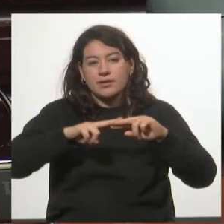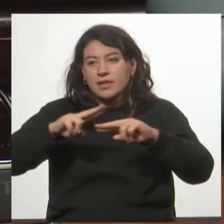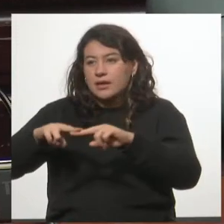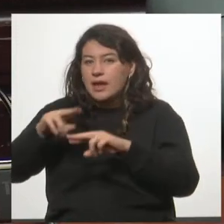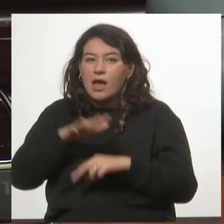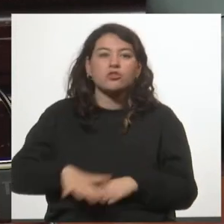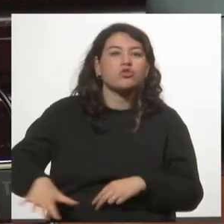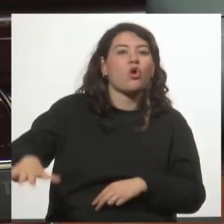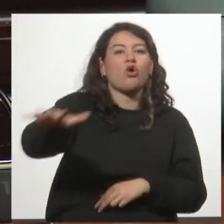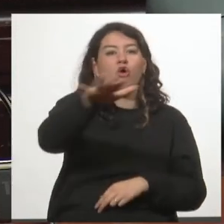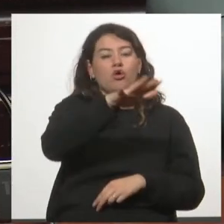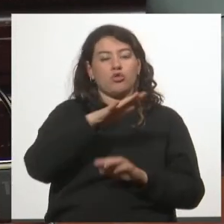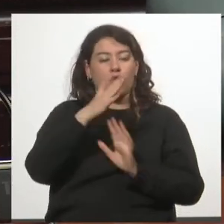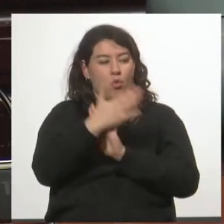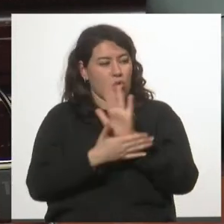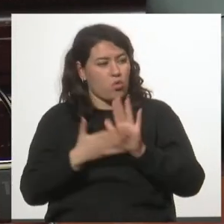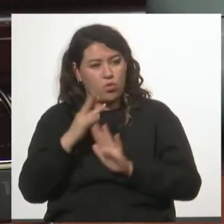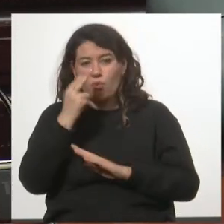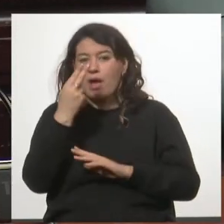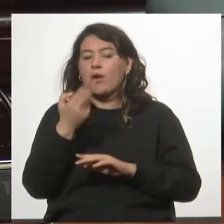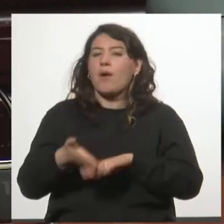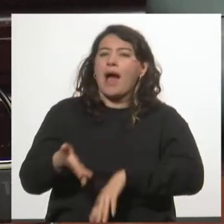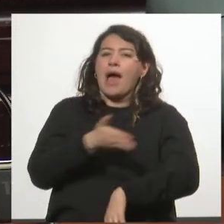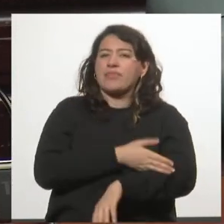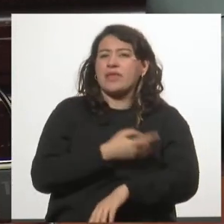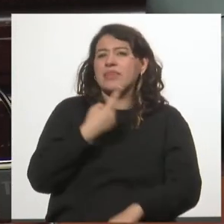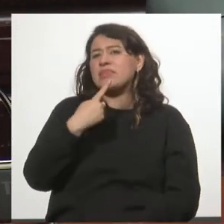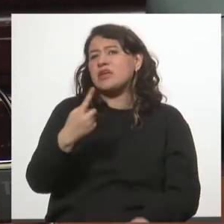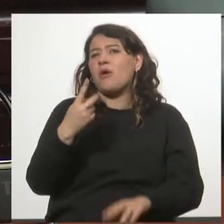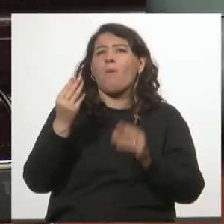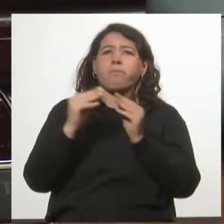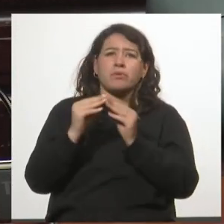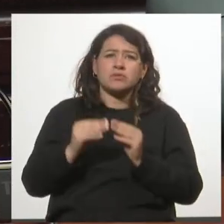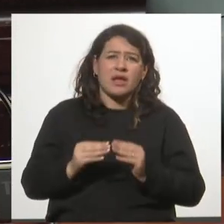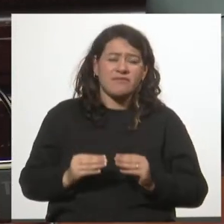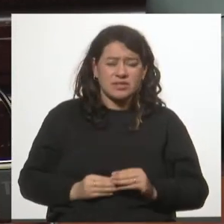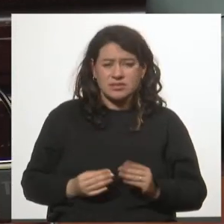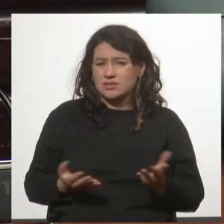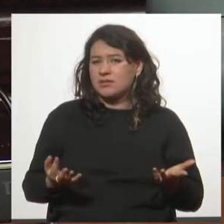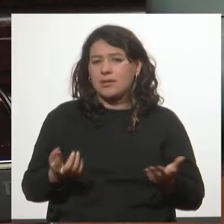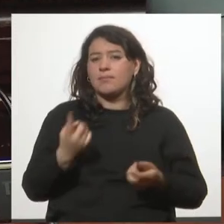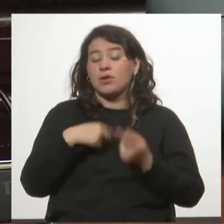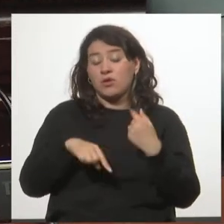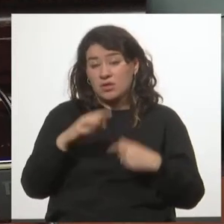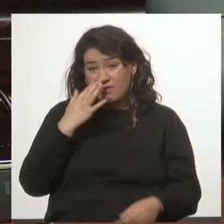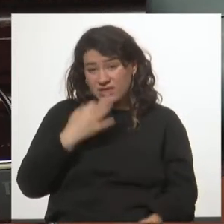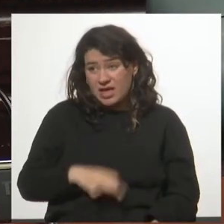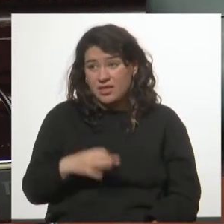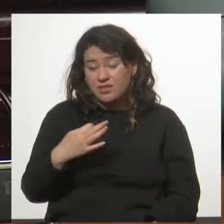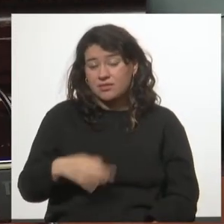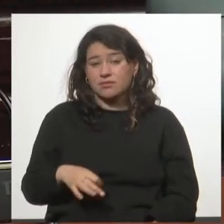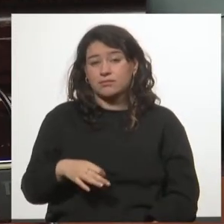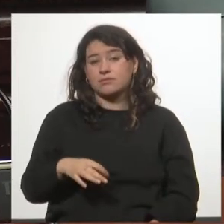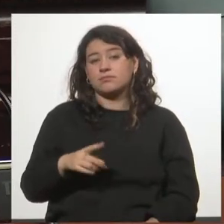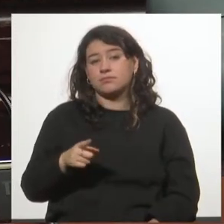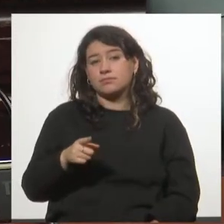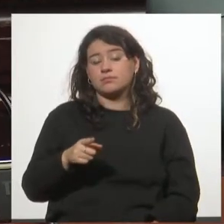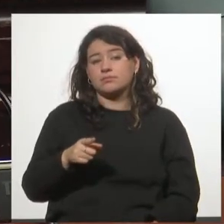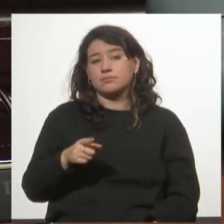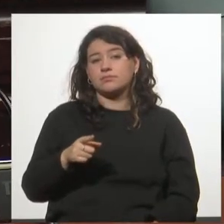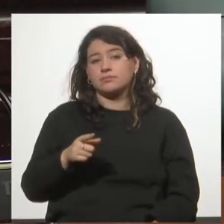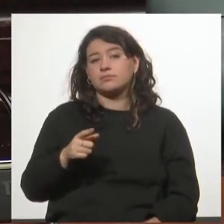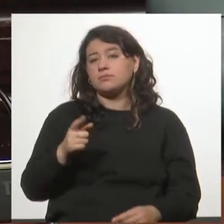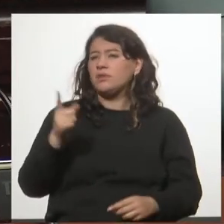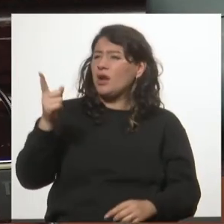todos los rincones del país como se proclamó a viva voz tantas veces pero si el organismo tuvo